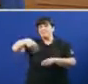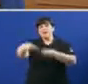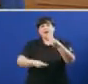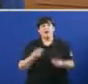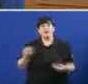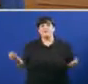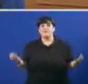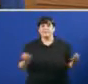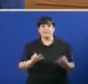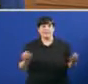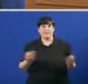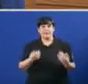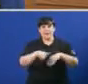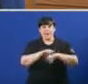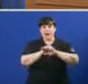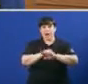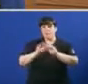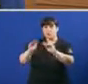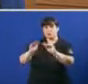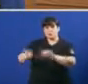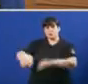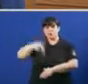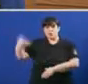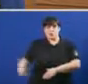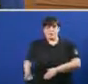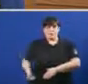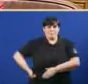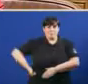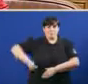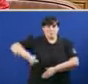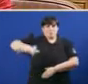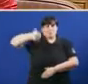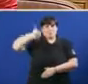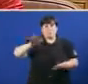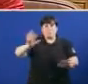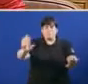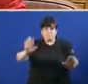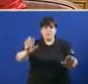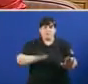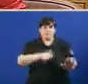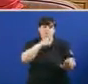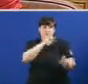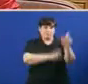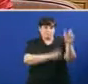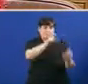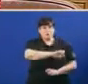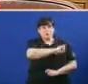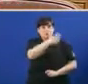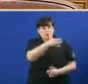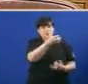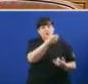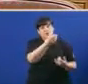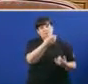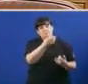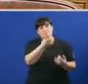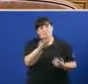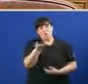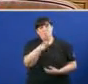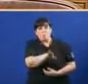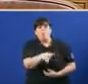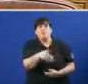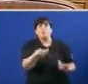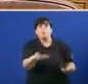é garantir que os seus amigos se enriquezcan, eso sí, á costa de que outras persoas teñan que morrer antes.